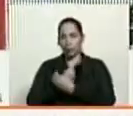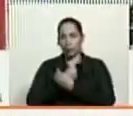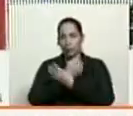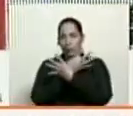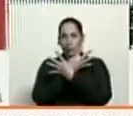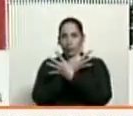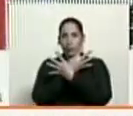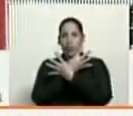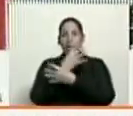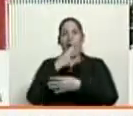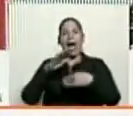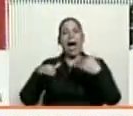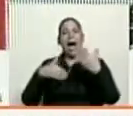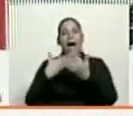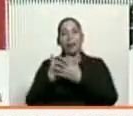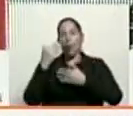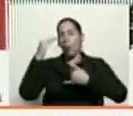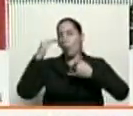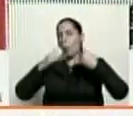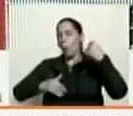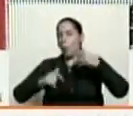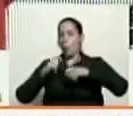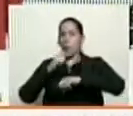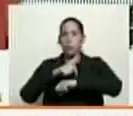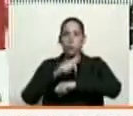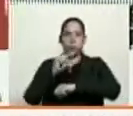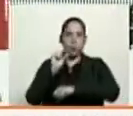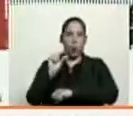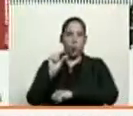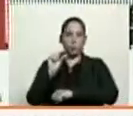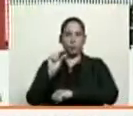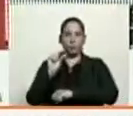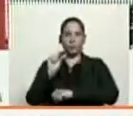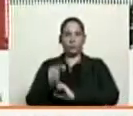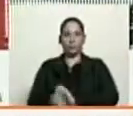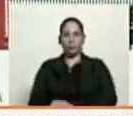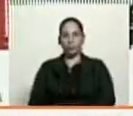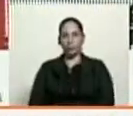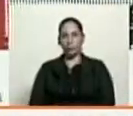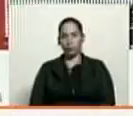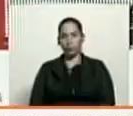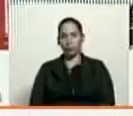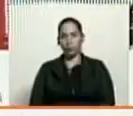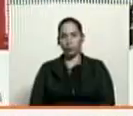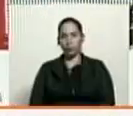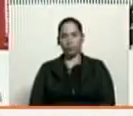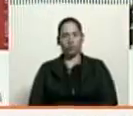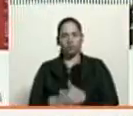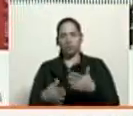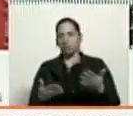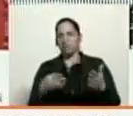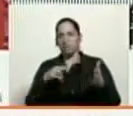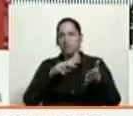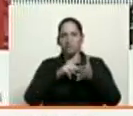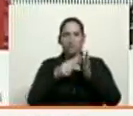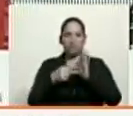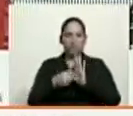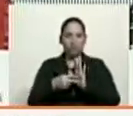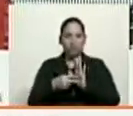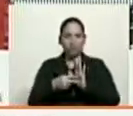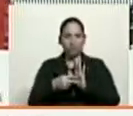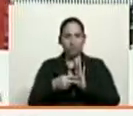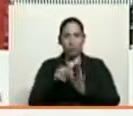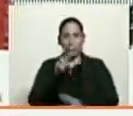el último momento. Hasta el último instante. ¿Qué quiero decir con esto?